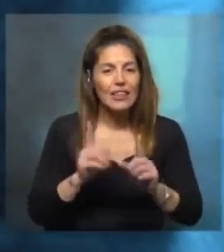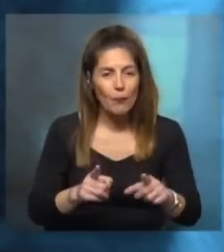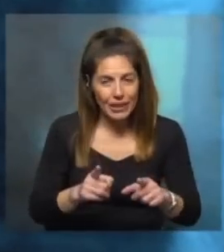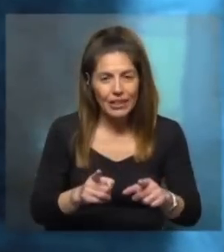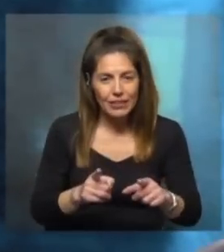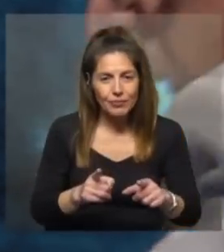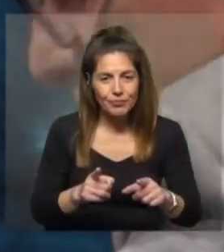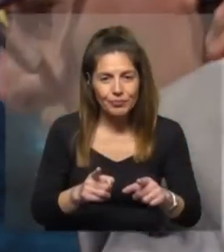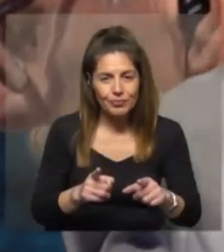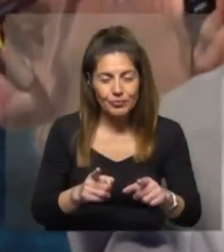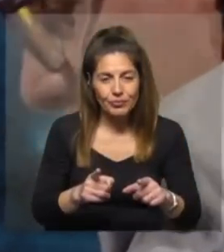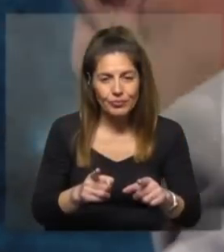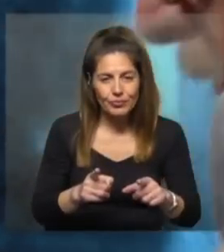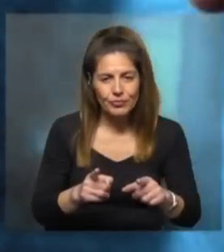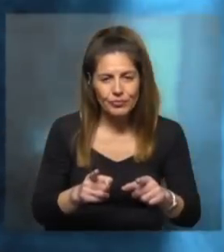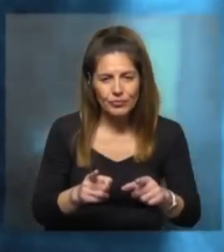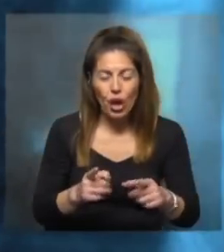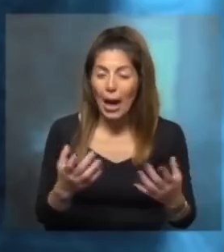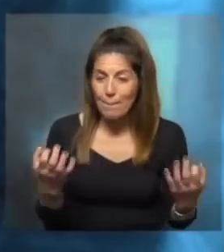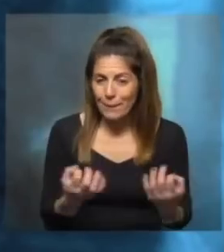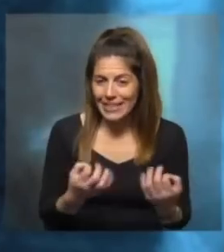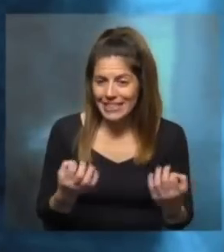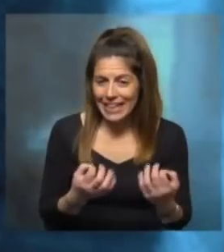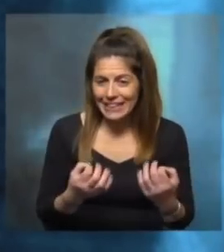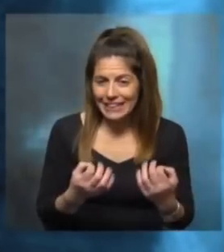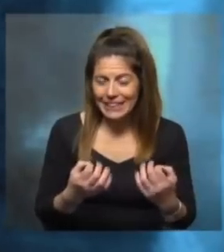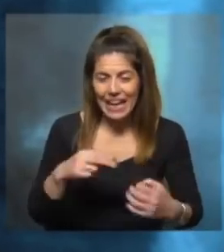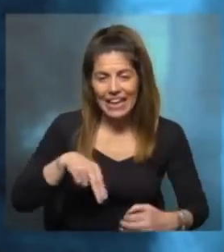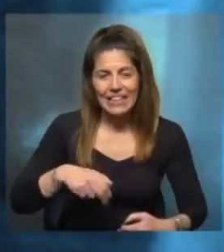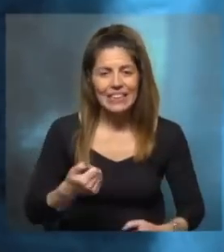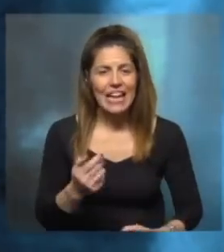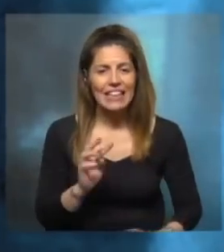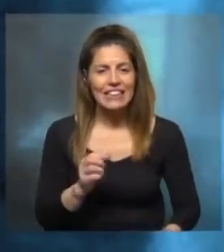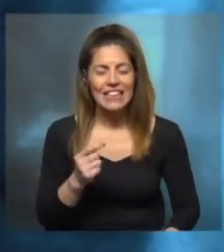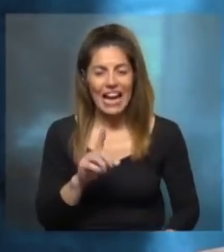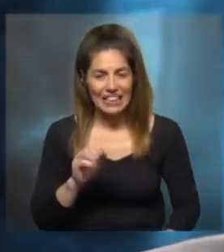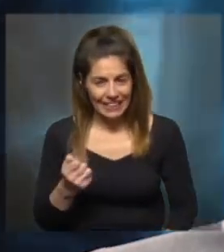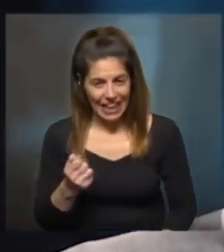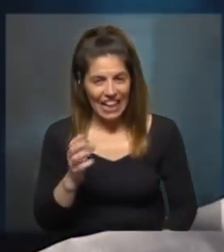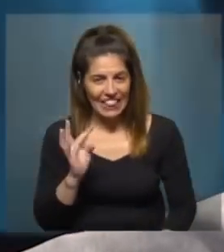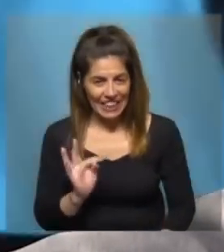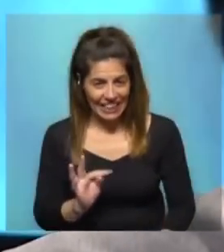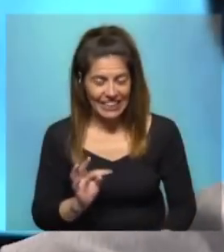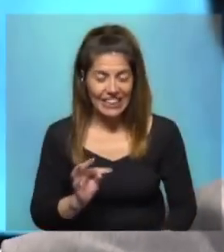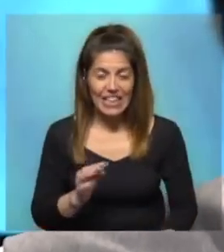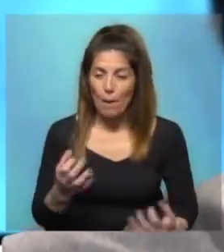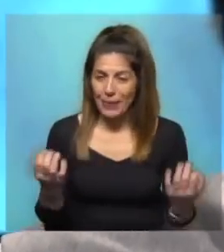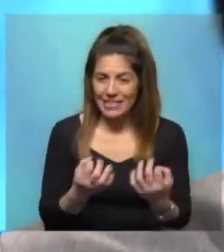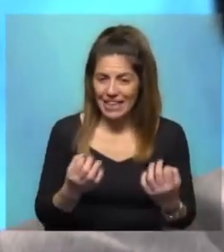gran este especialista que es Natalia en niñez y adolescencia